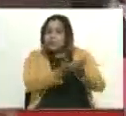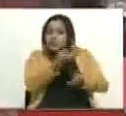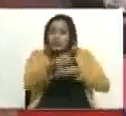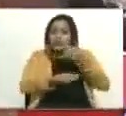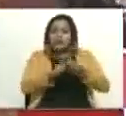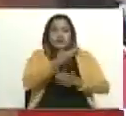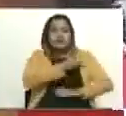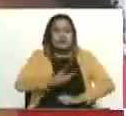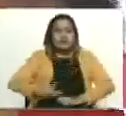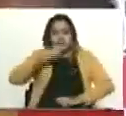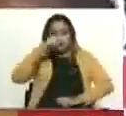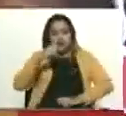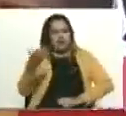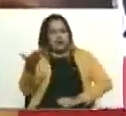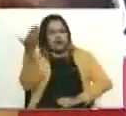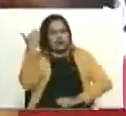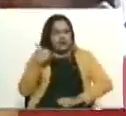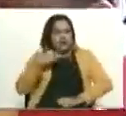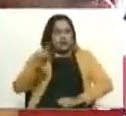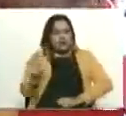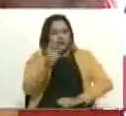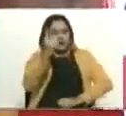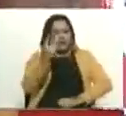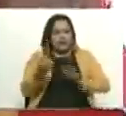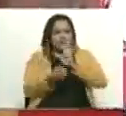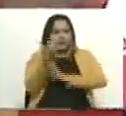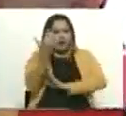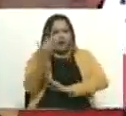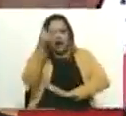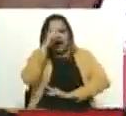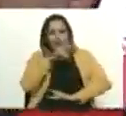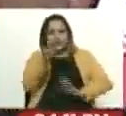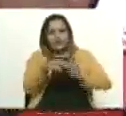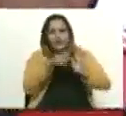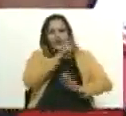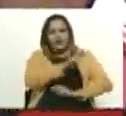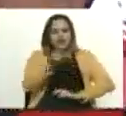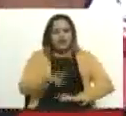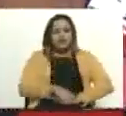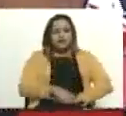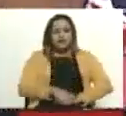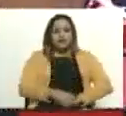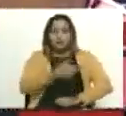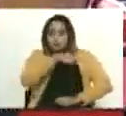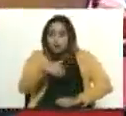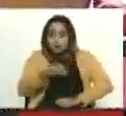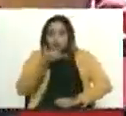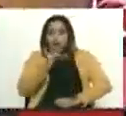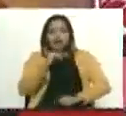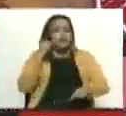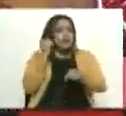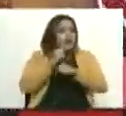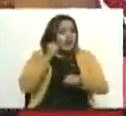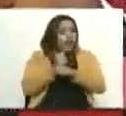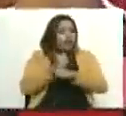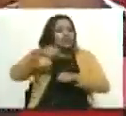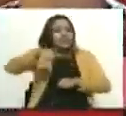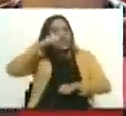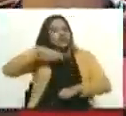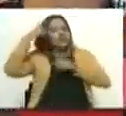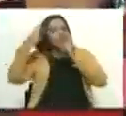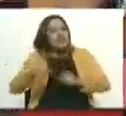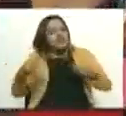presidente Nicolás Maduro desde el pasado primero de mayo del año 2022, es decir, que estamos en mora y este año obligatoriamente